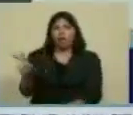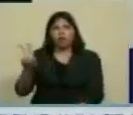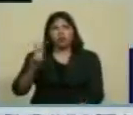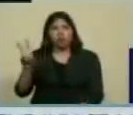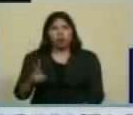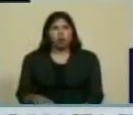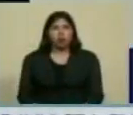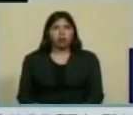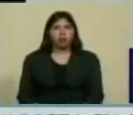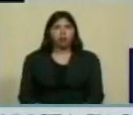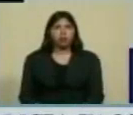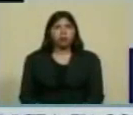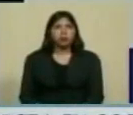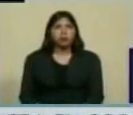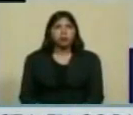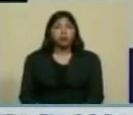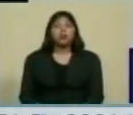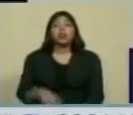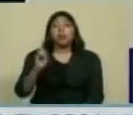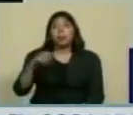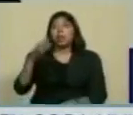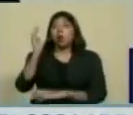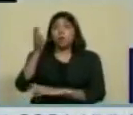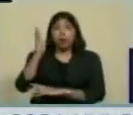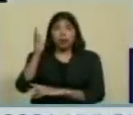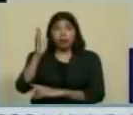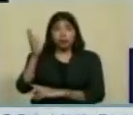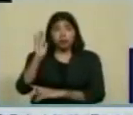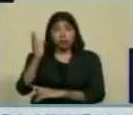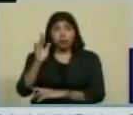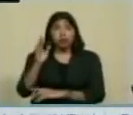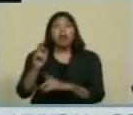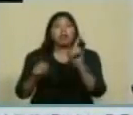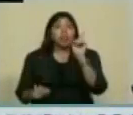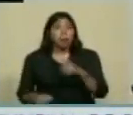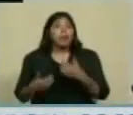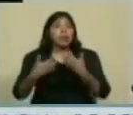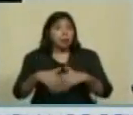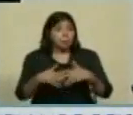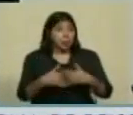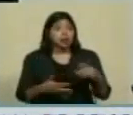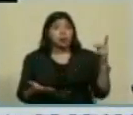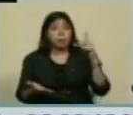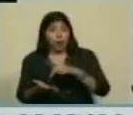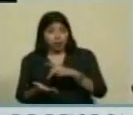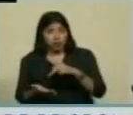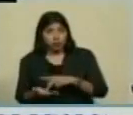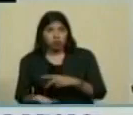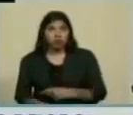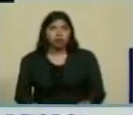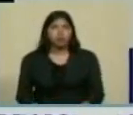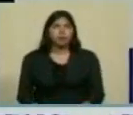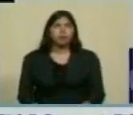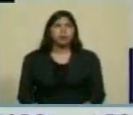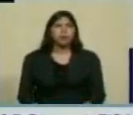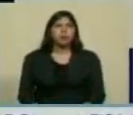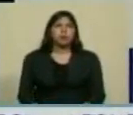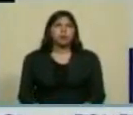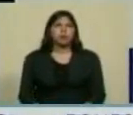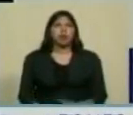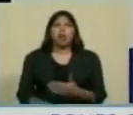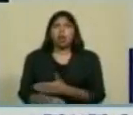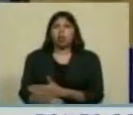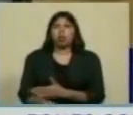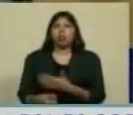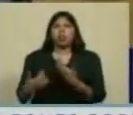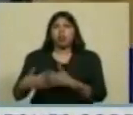tanto con conferencistas como con empresas que van a estar participando allí. Lo nombrábamos anteriormente, entre